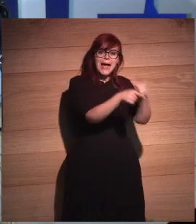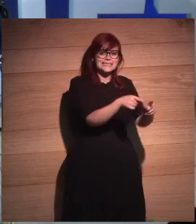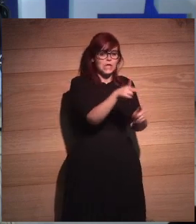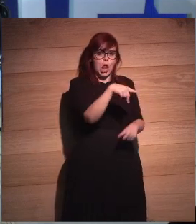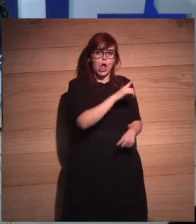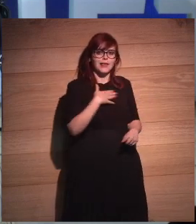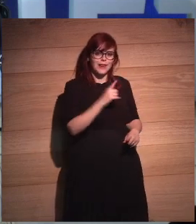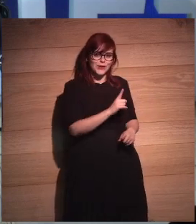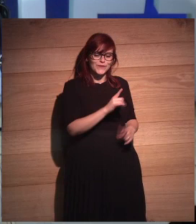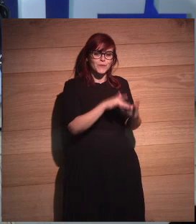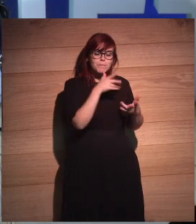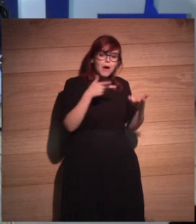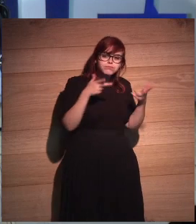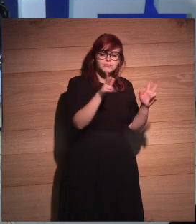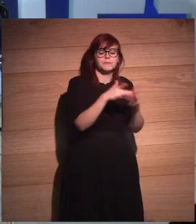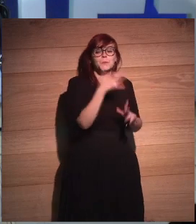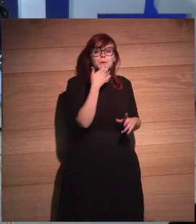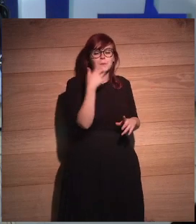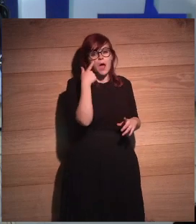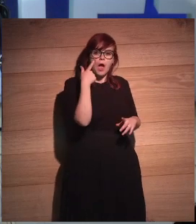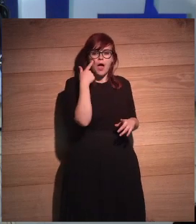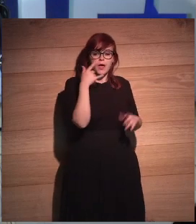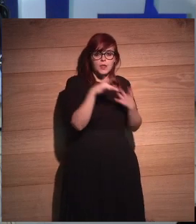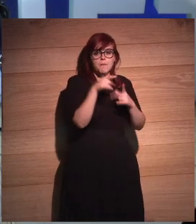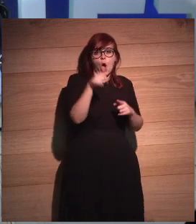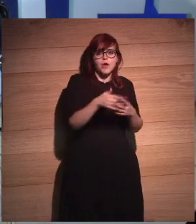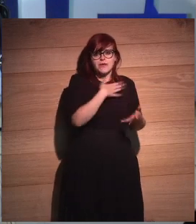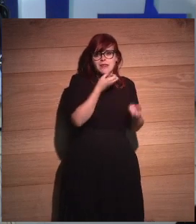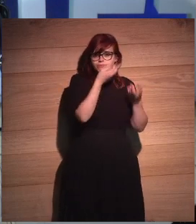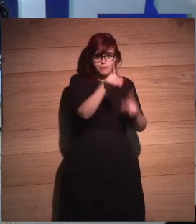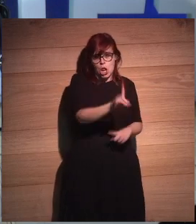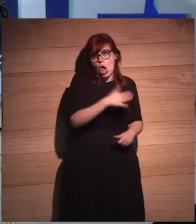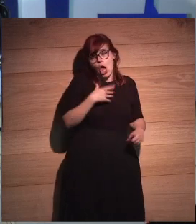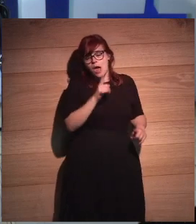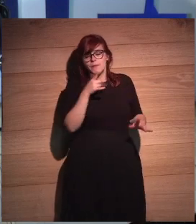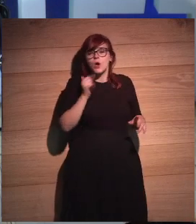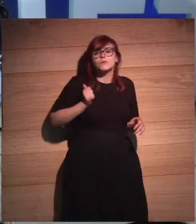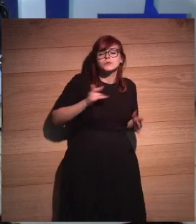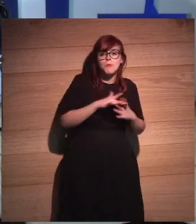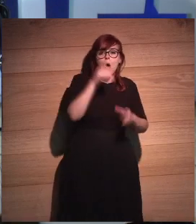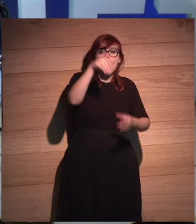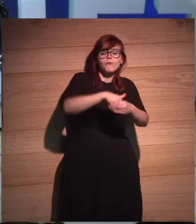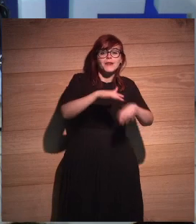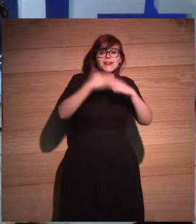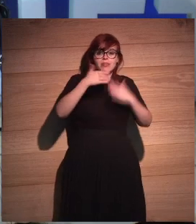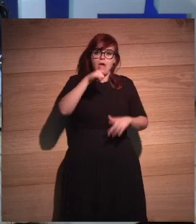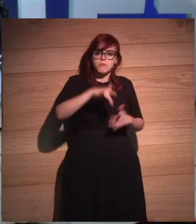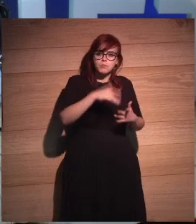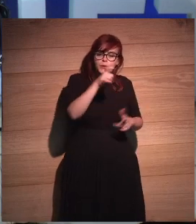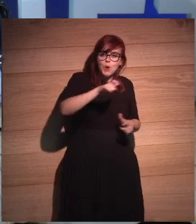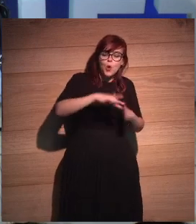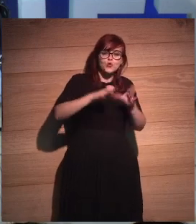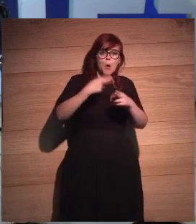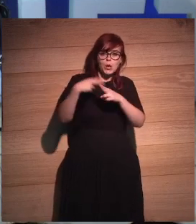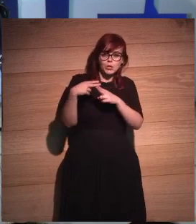empiece a mirar una de las cosas que, por ejemplo, no llega a comentar hoy. podemos hasta votar por este tipo de cosas. O sea, hay